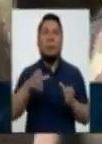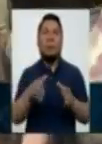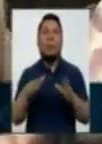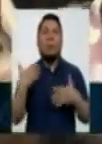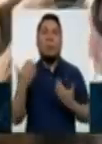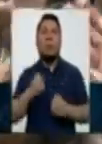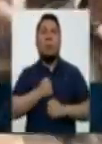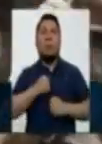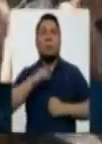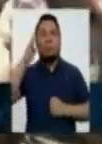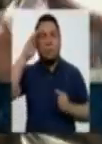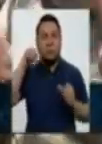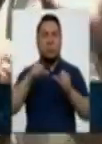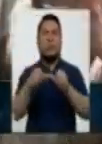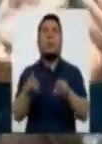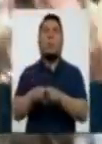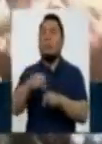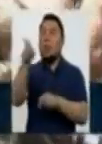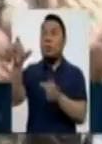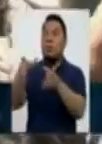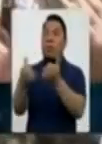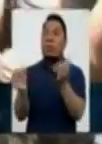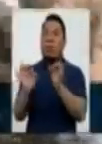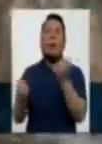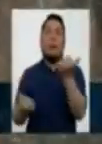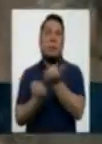Especiales, que son nuestros comandos.